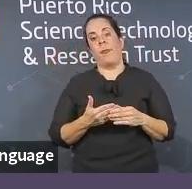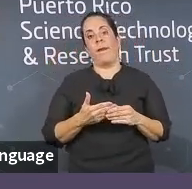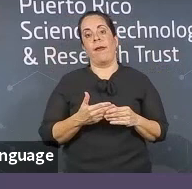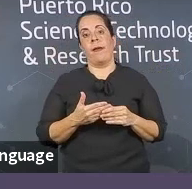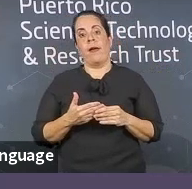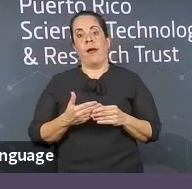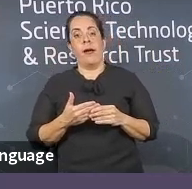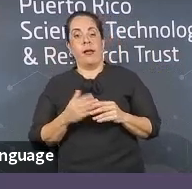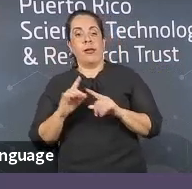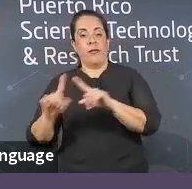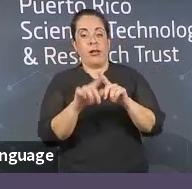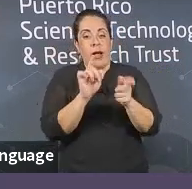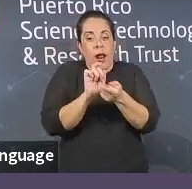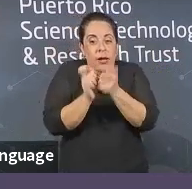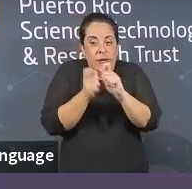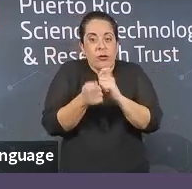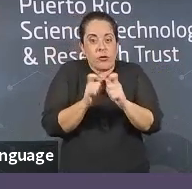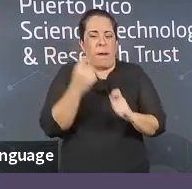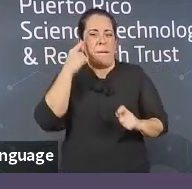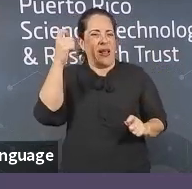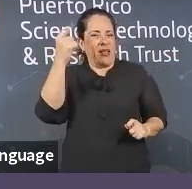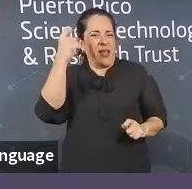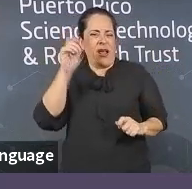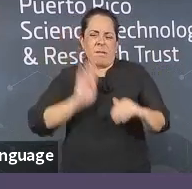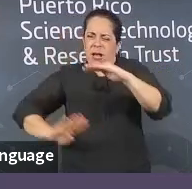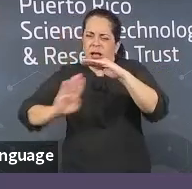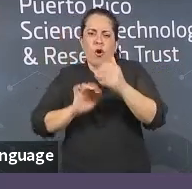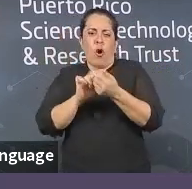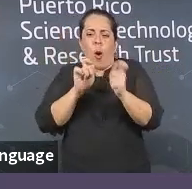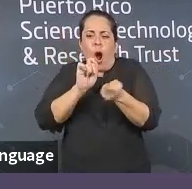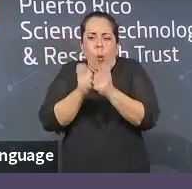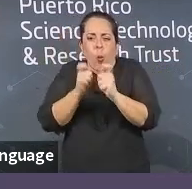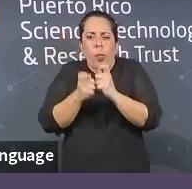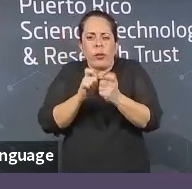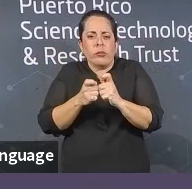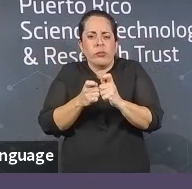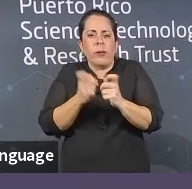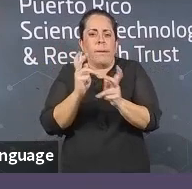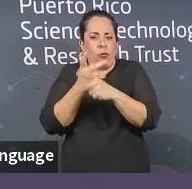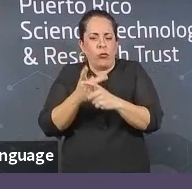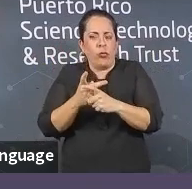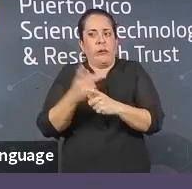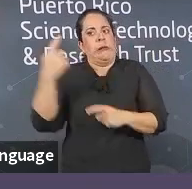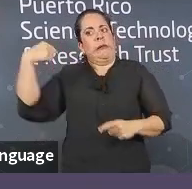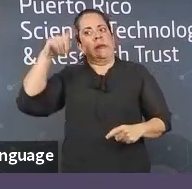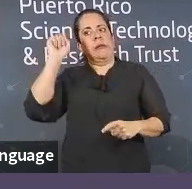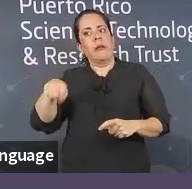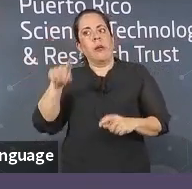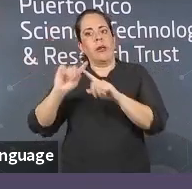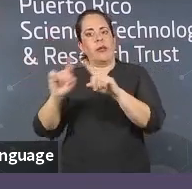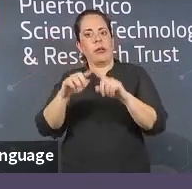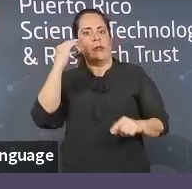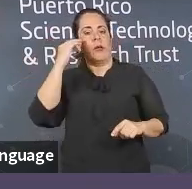todos los tipos de calibración, para que entendamos el concepto básico de calibración, necesitamos saber varias cosas.